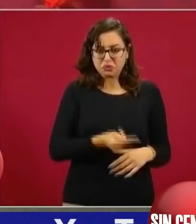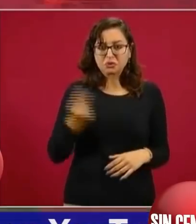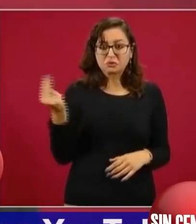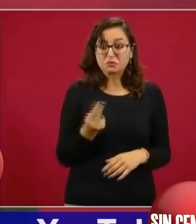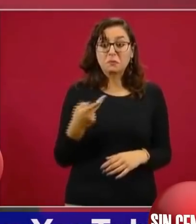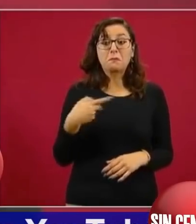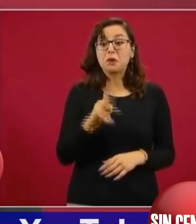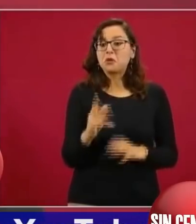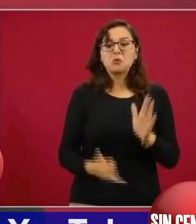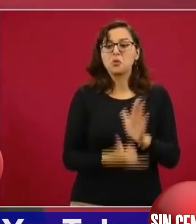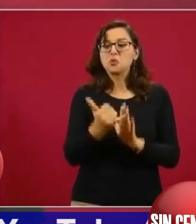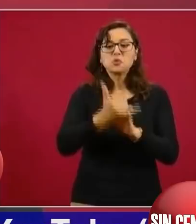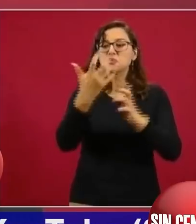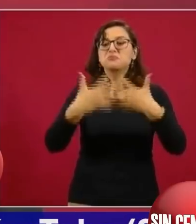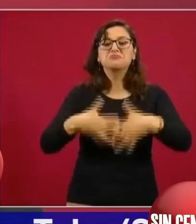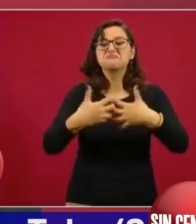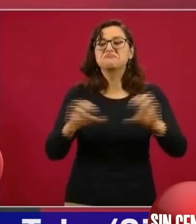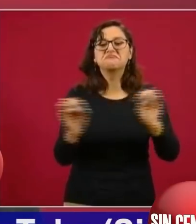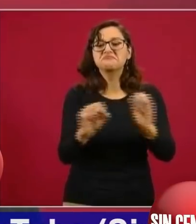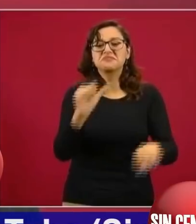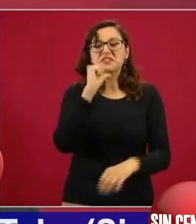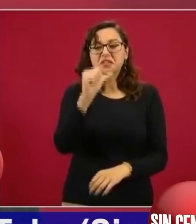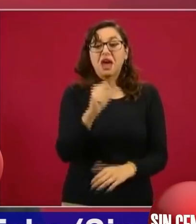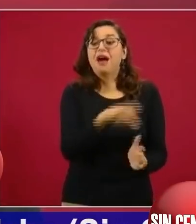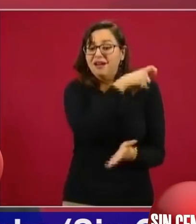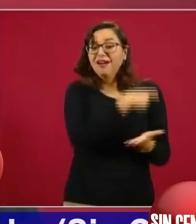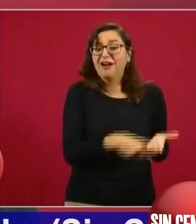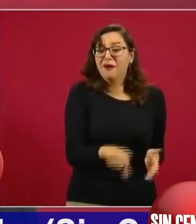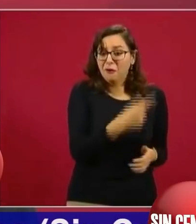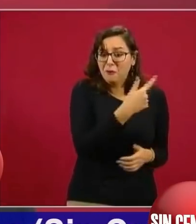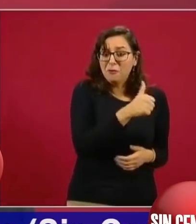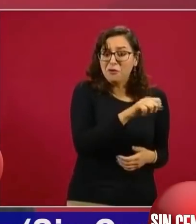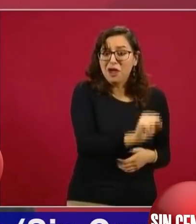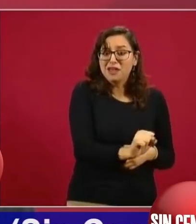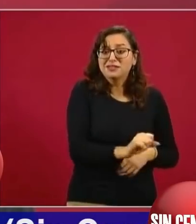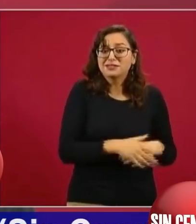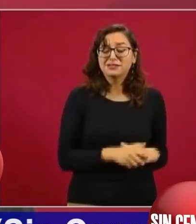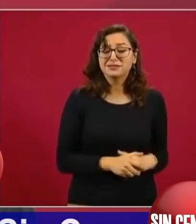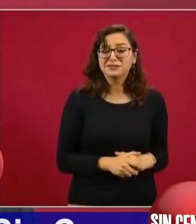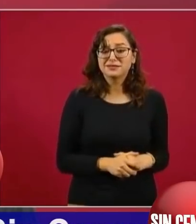No hicieron las termoeléctricas, pero sí compraron el gas.